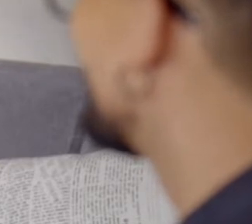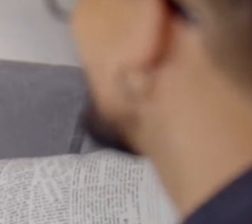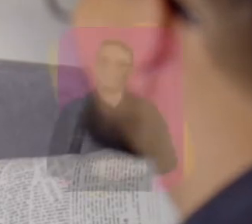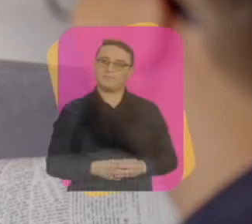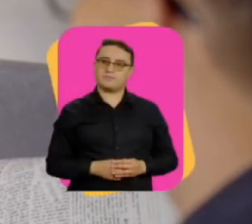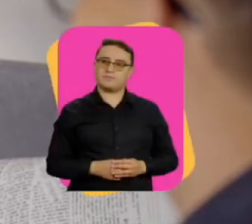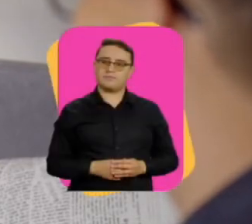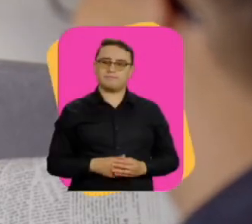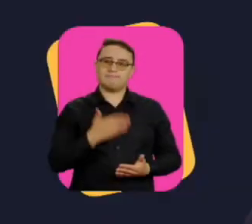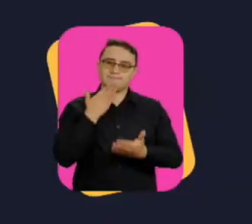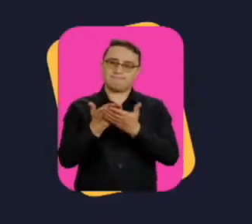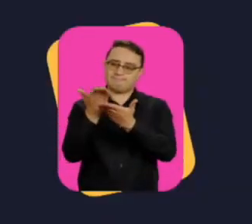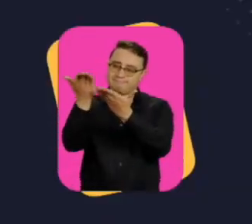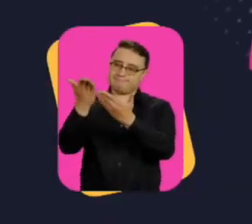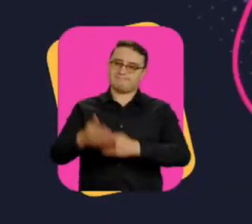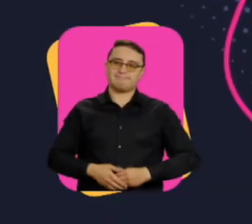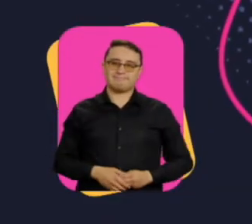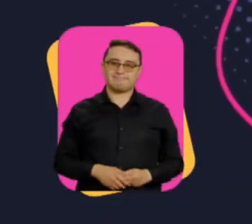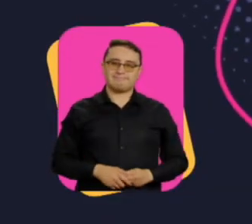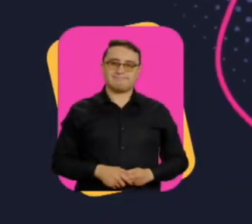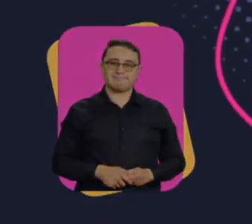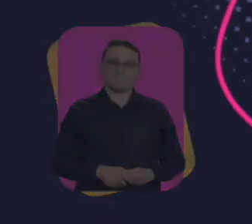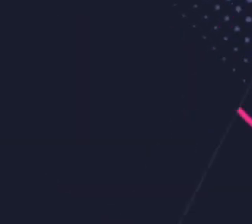Gracias a ti, Cristian, por supuesto.